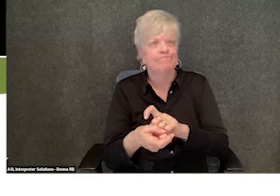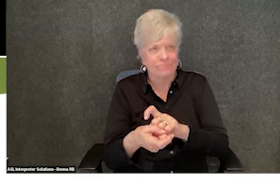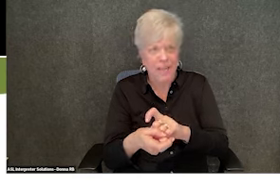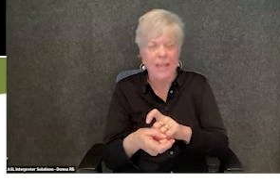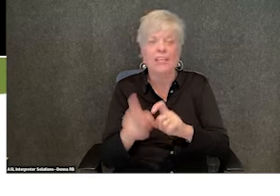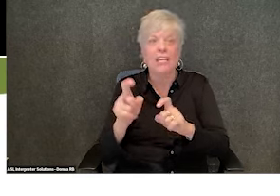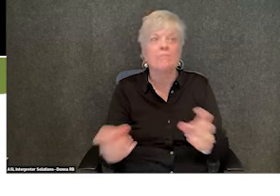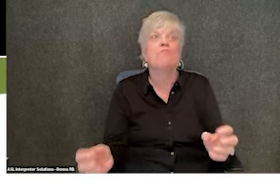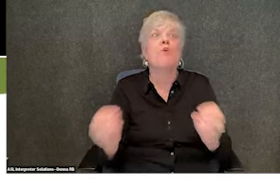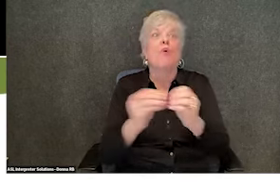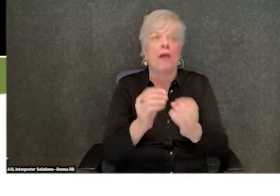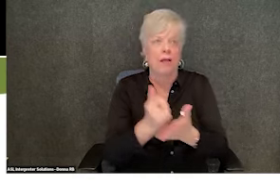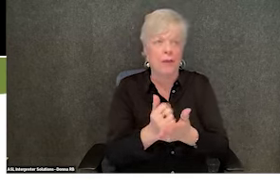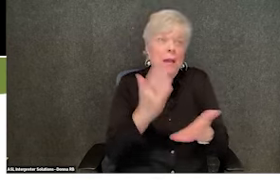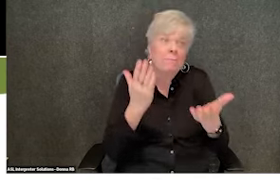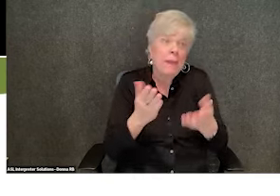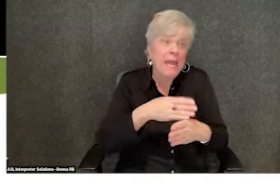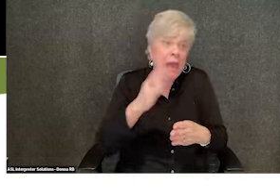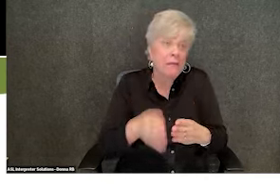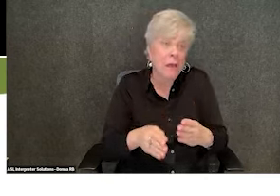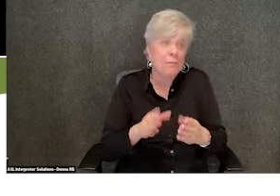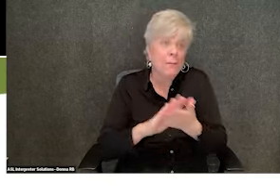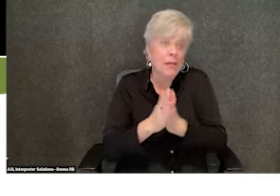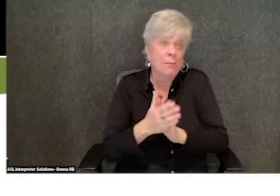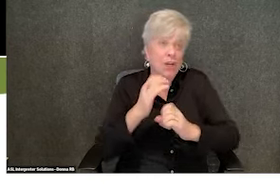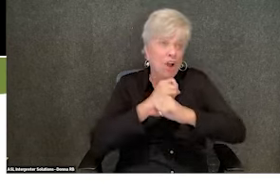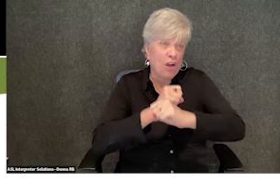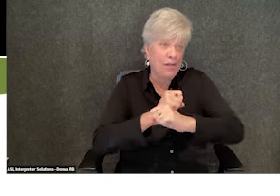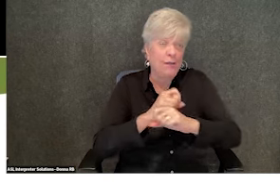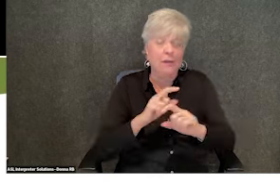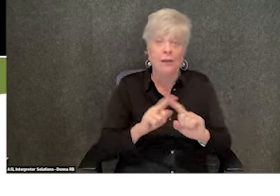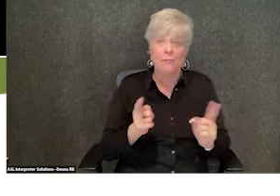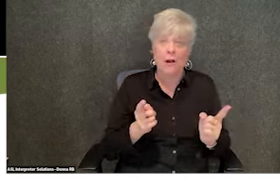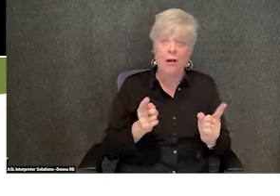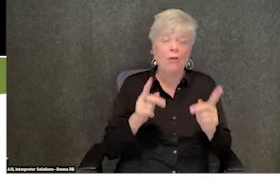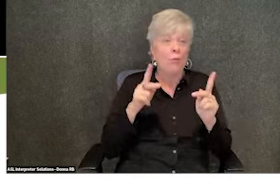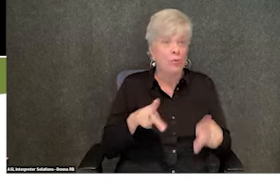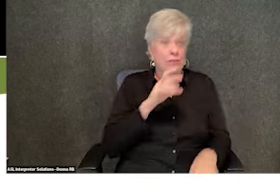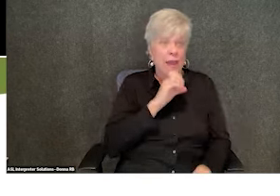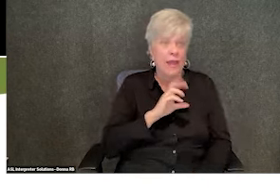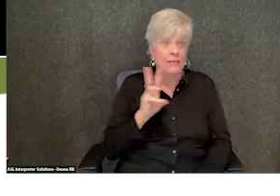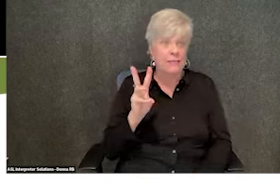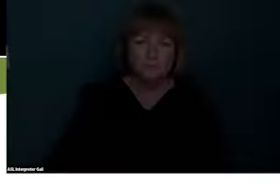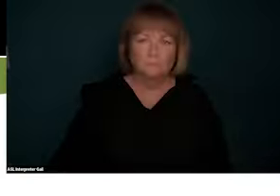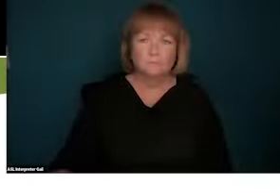lugar de tutoría, pero para la persona de 60 años que está empezando a tener